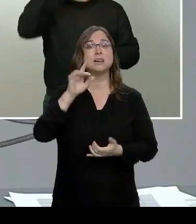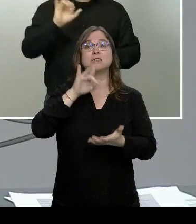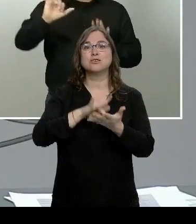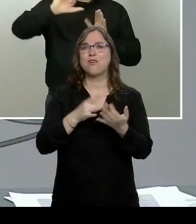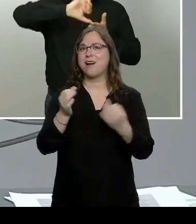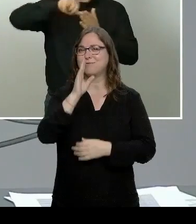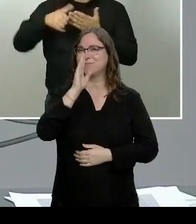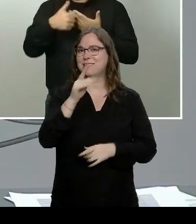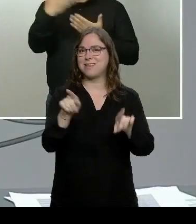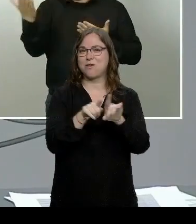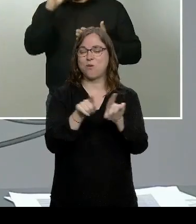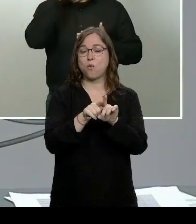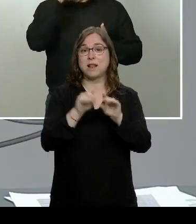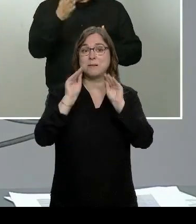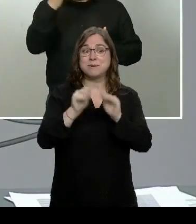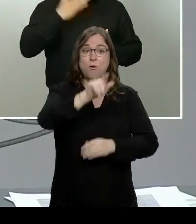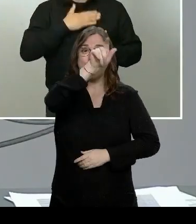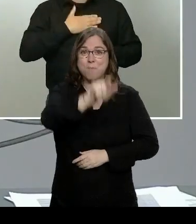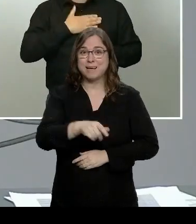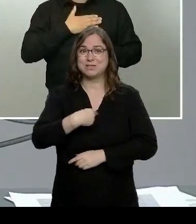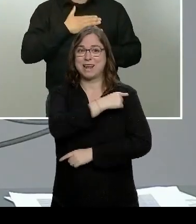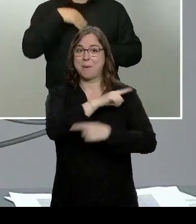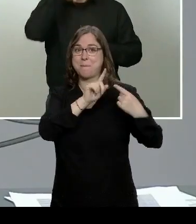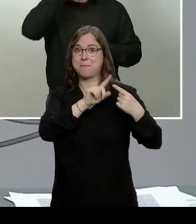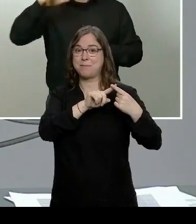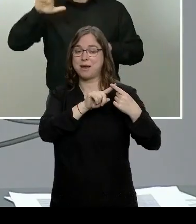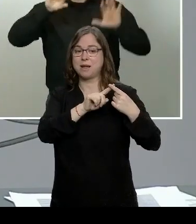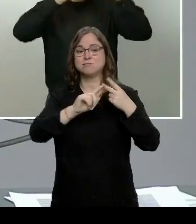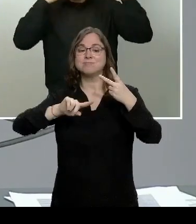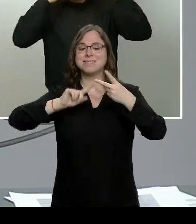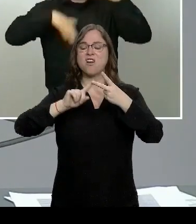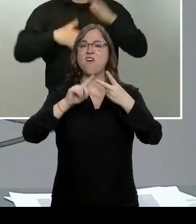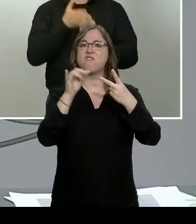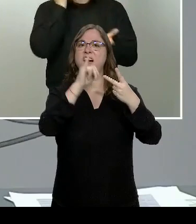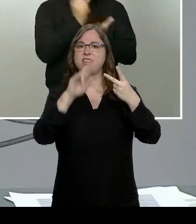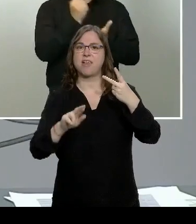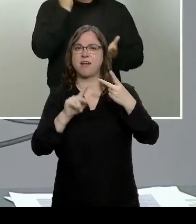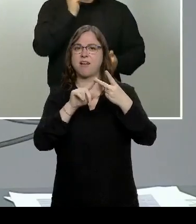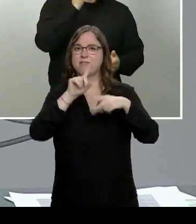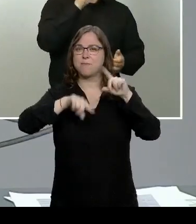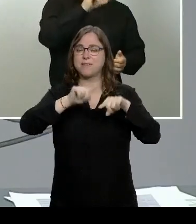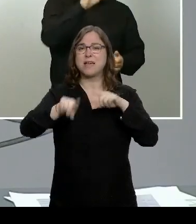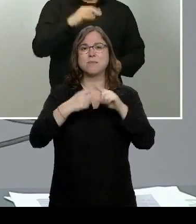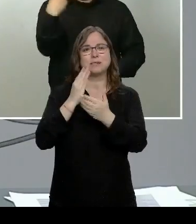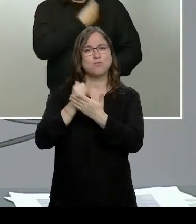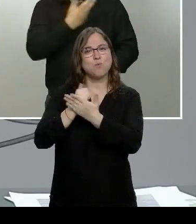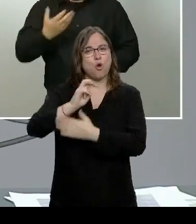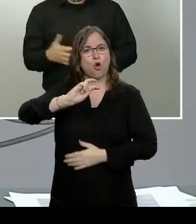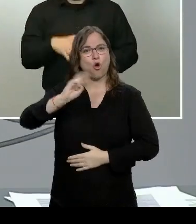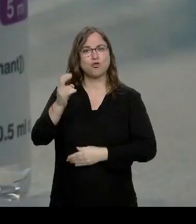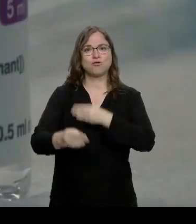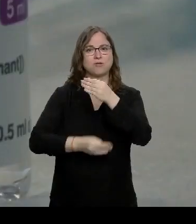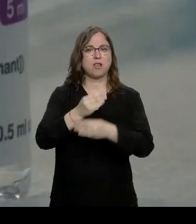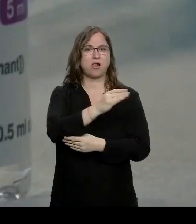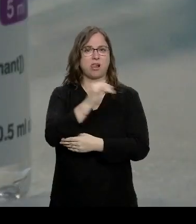directamente sobre esas personas directamente la vacuna de Pfizer, como también de los informes de los ensayos clínicos que estén